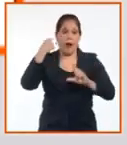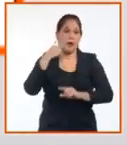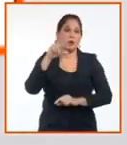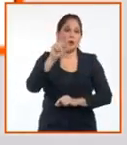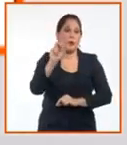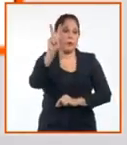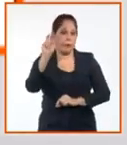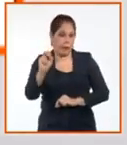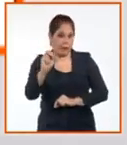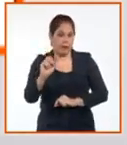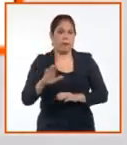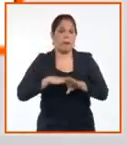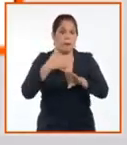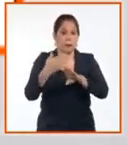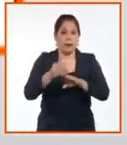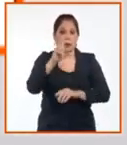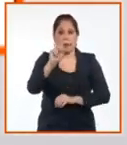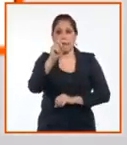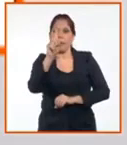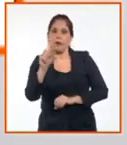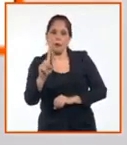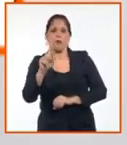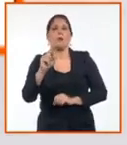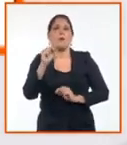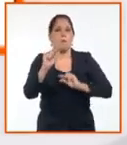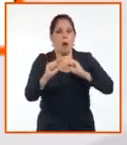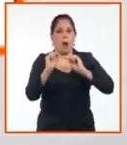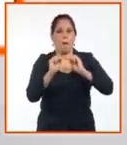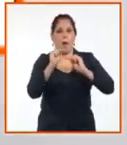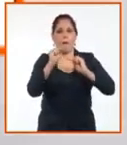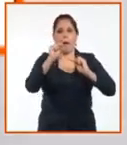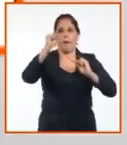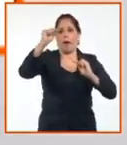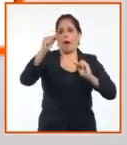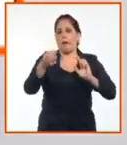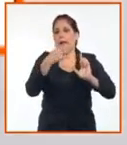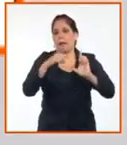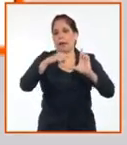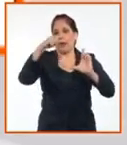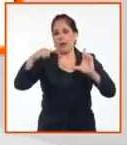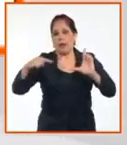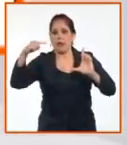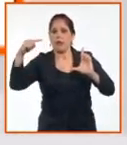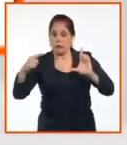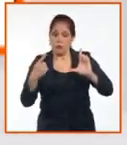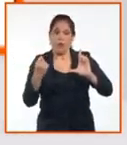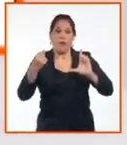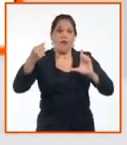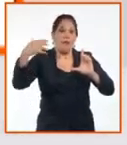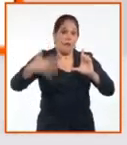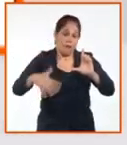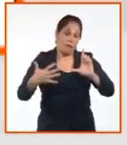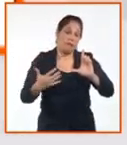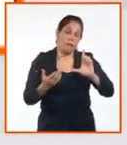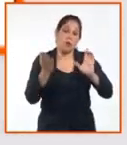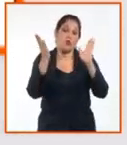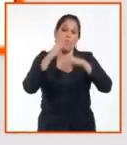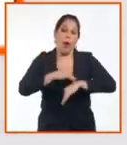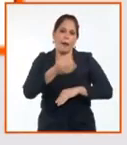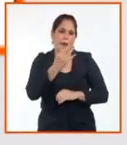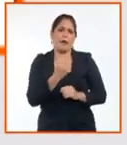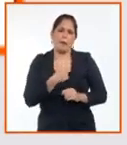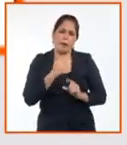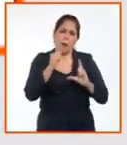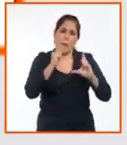después de 2021 o sea que la tendencia a incrementarse los medicamentos que están en faltas a eso es el gráfico representa los medicamentos